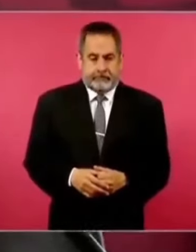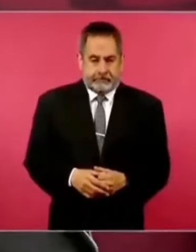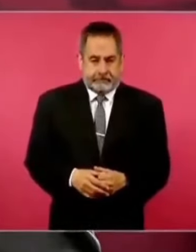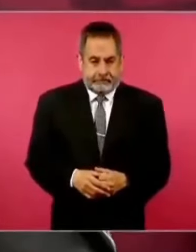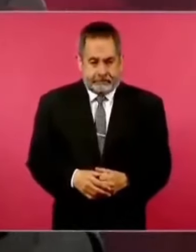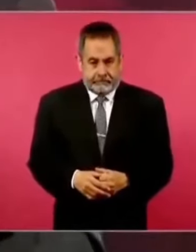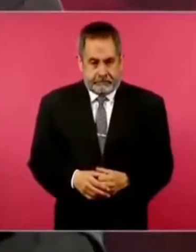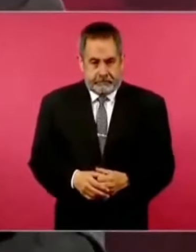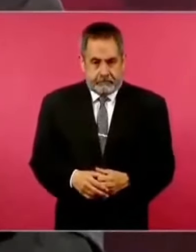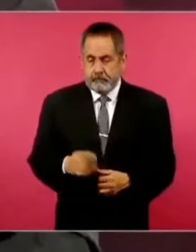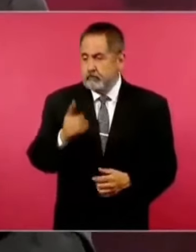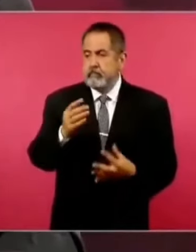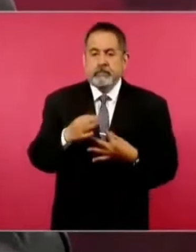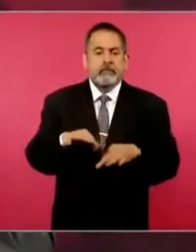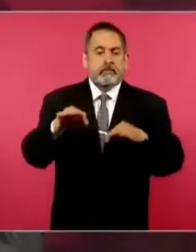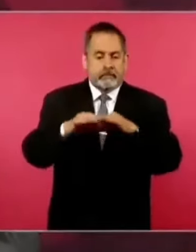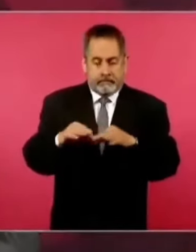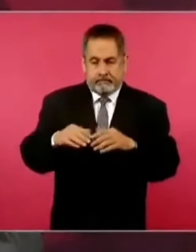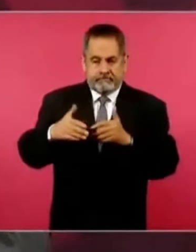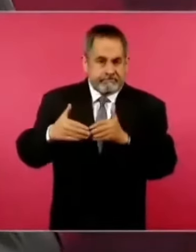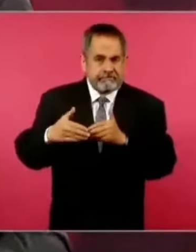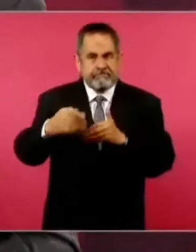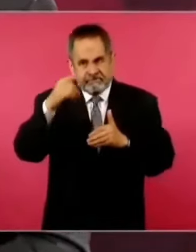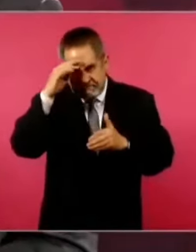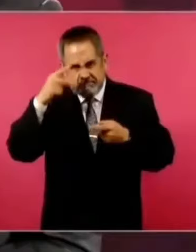es importante planear.